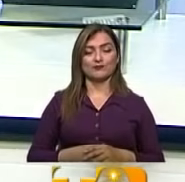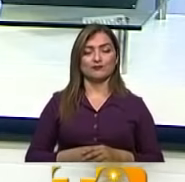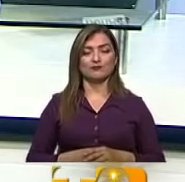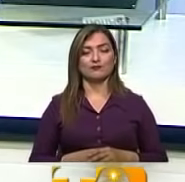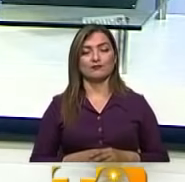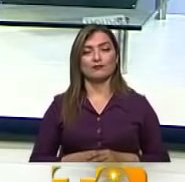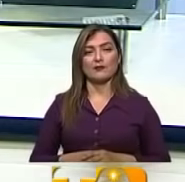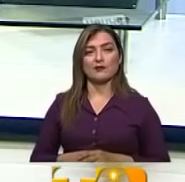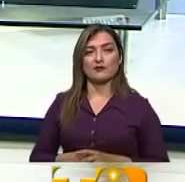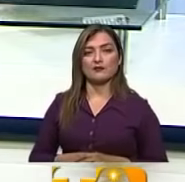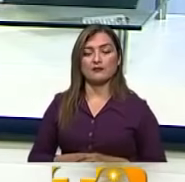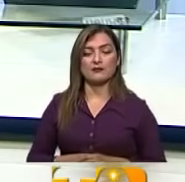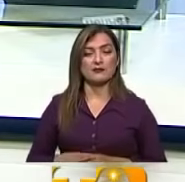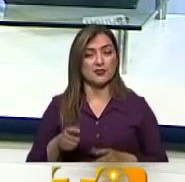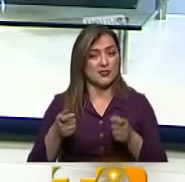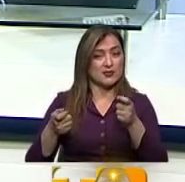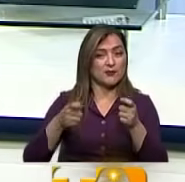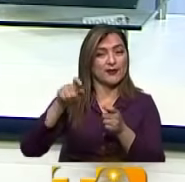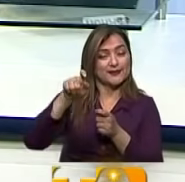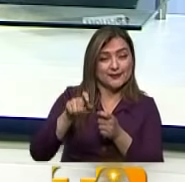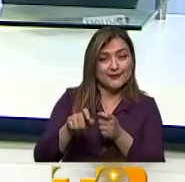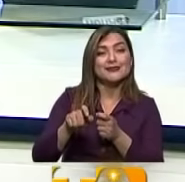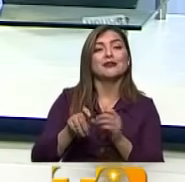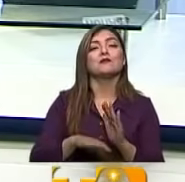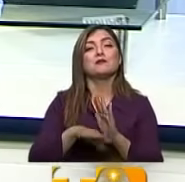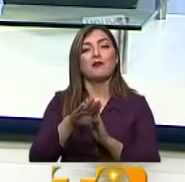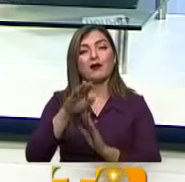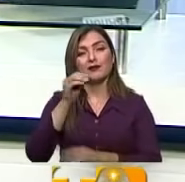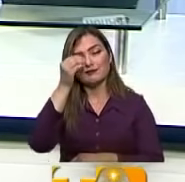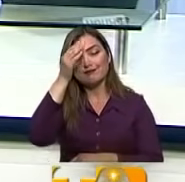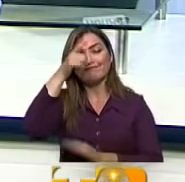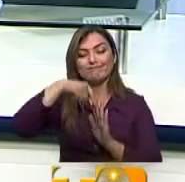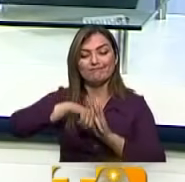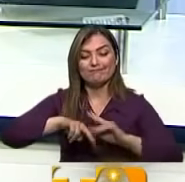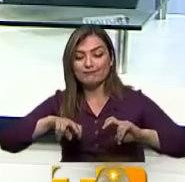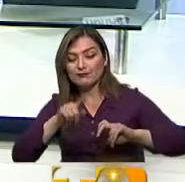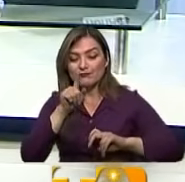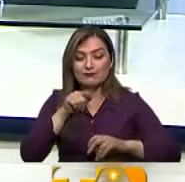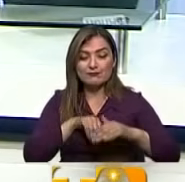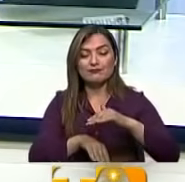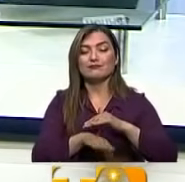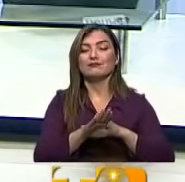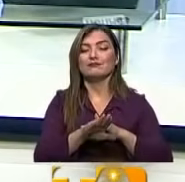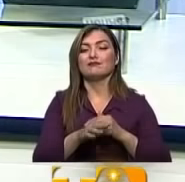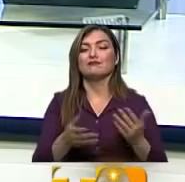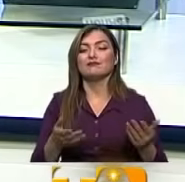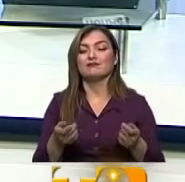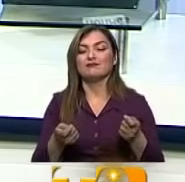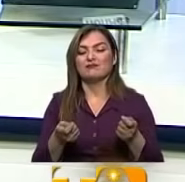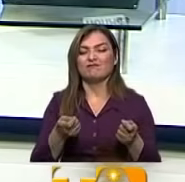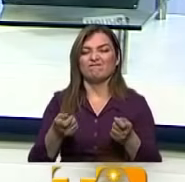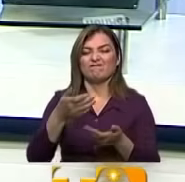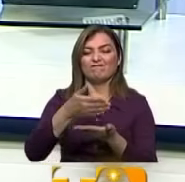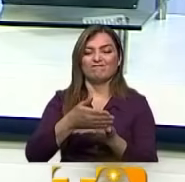es que deberían realizarse operativos, sino se necesita un poco más inteligencia, que hayan infiltrados para que se pueda justamente